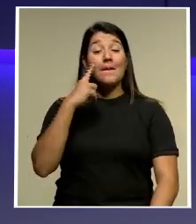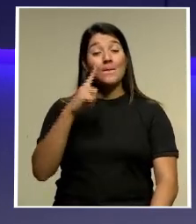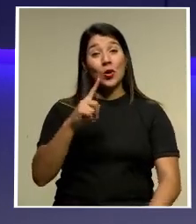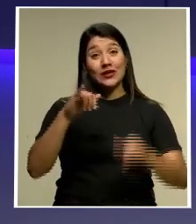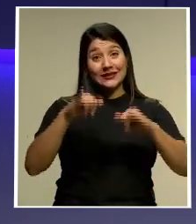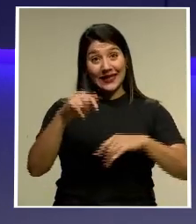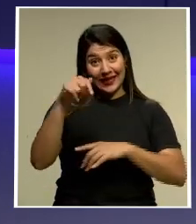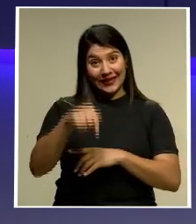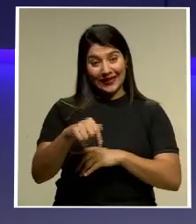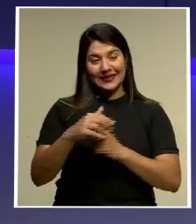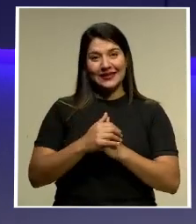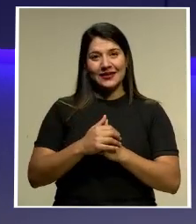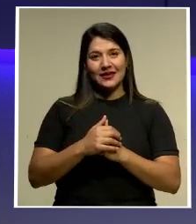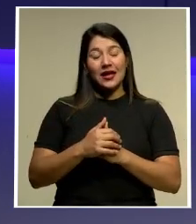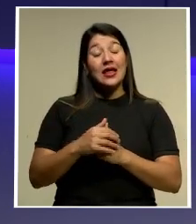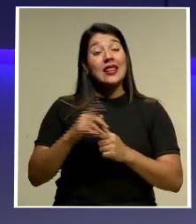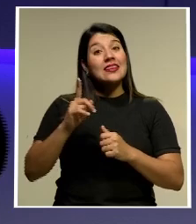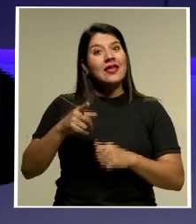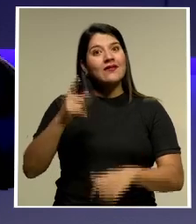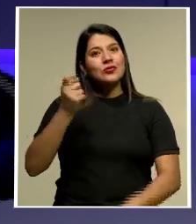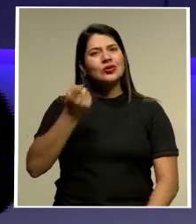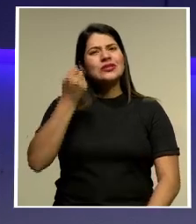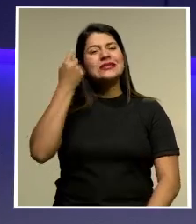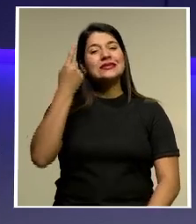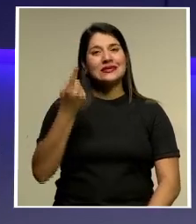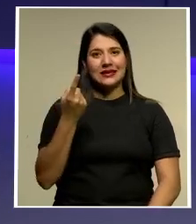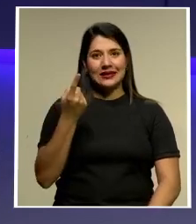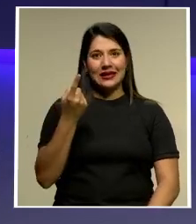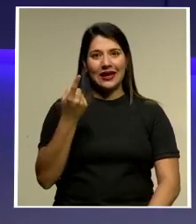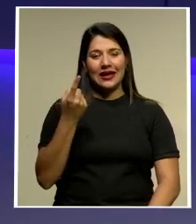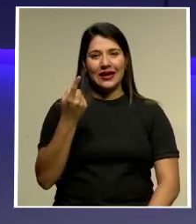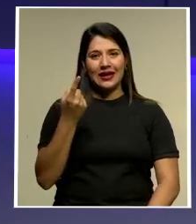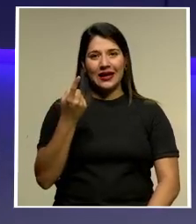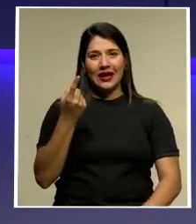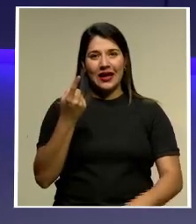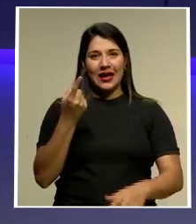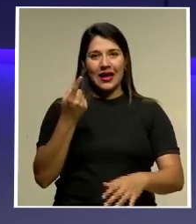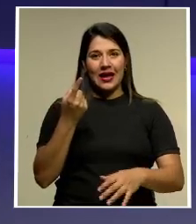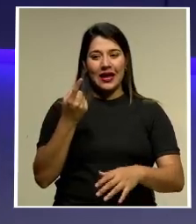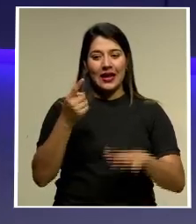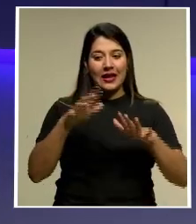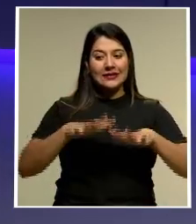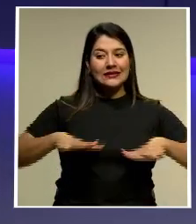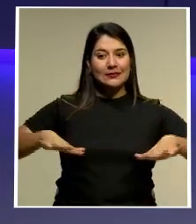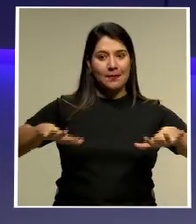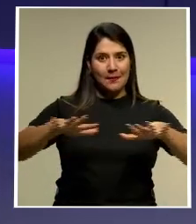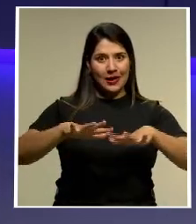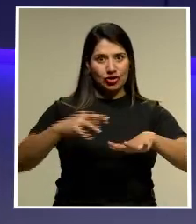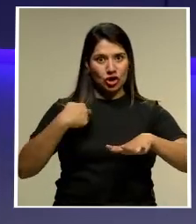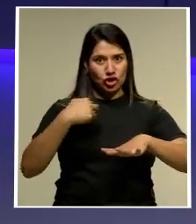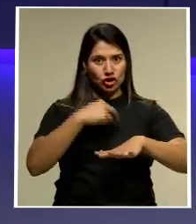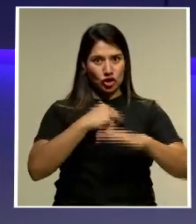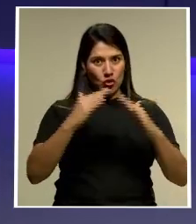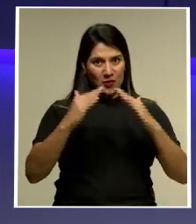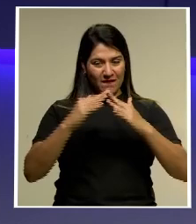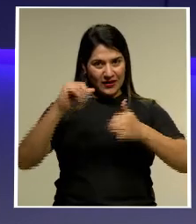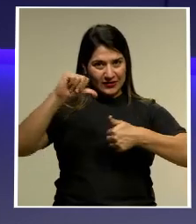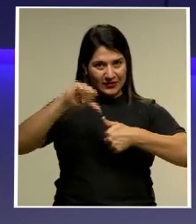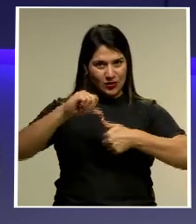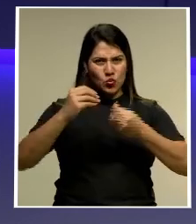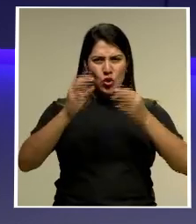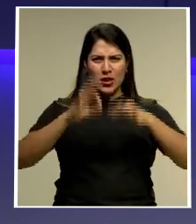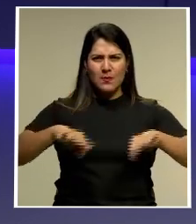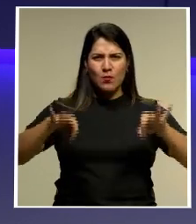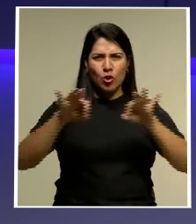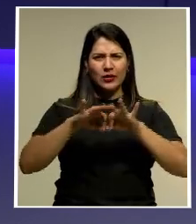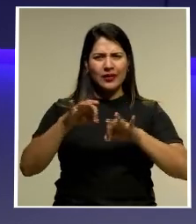ahí. Entender el espacio en donde vivimos es fundamental para modificarlo,